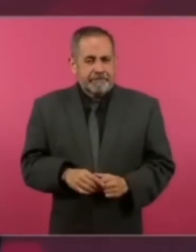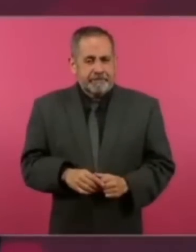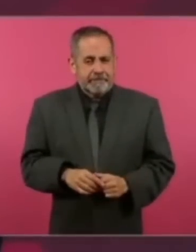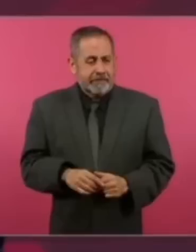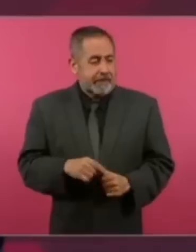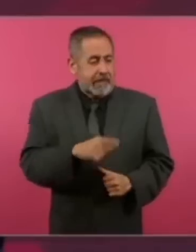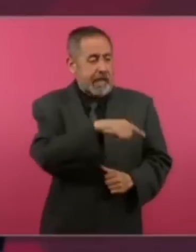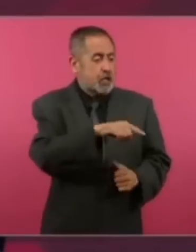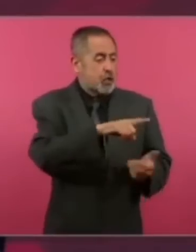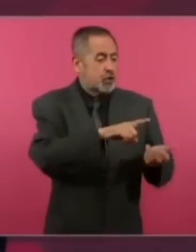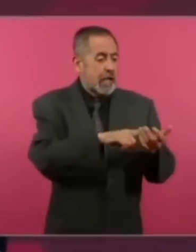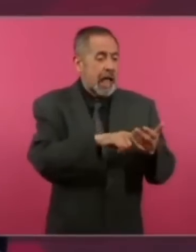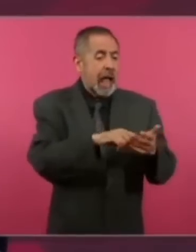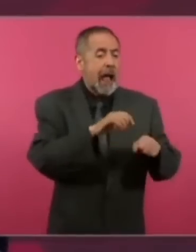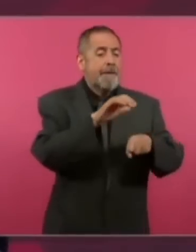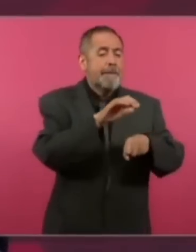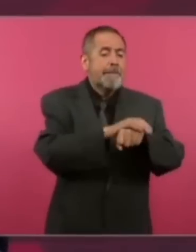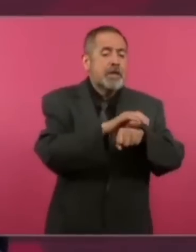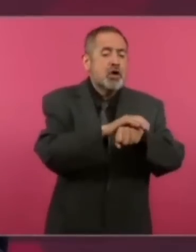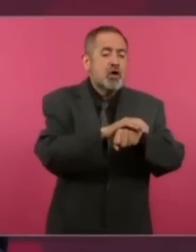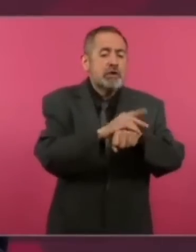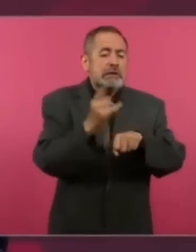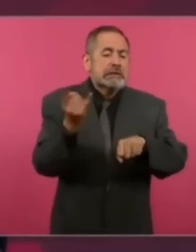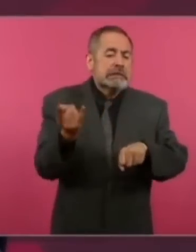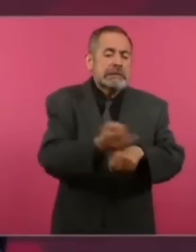amigos de mentira,